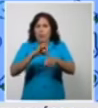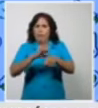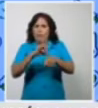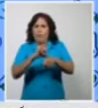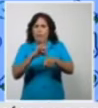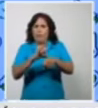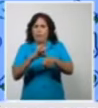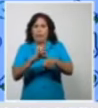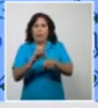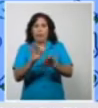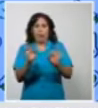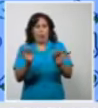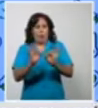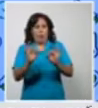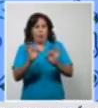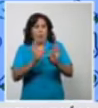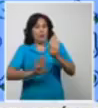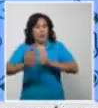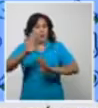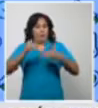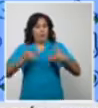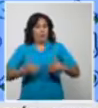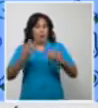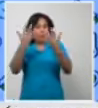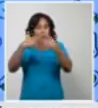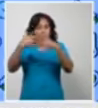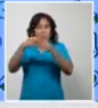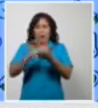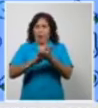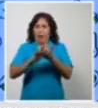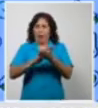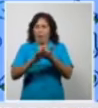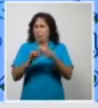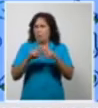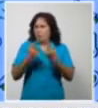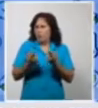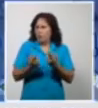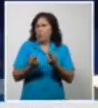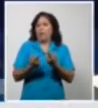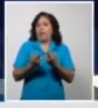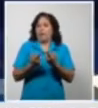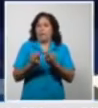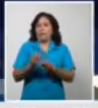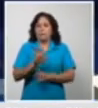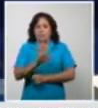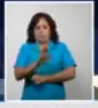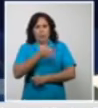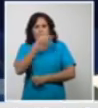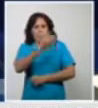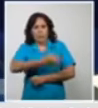cuando aún el sistema inmune no ha producido estos anticuerpos? Sí, miren,